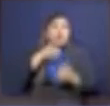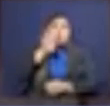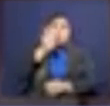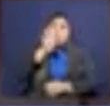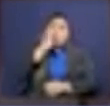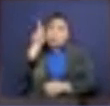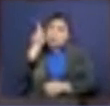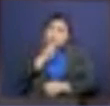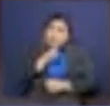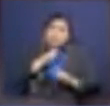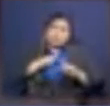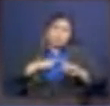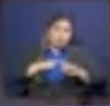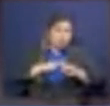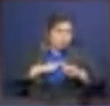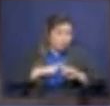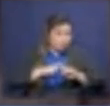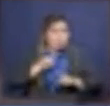dolor,